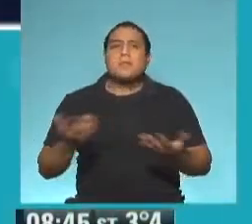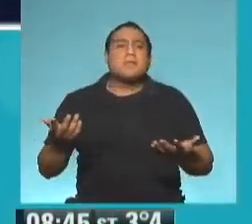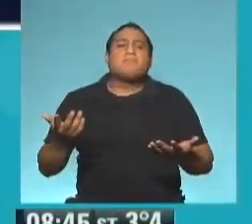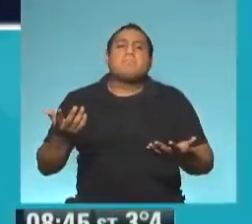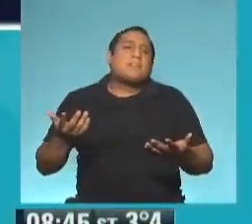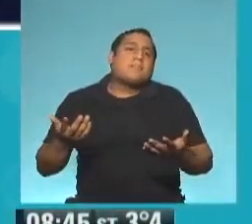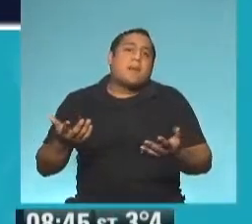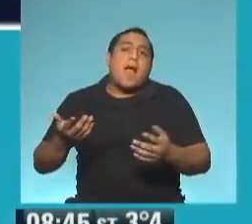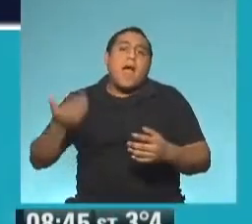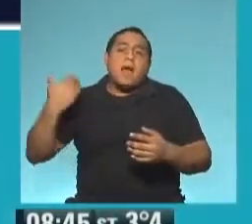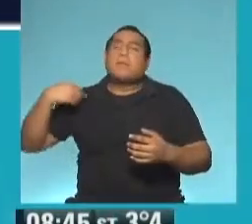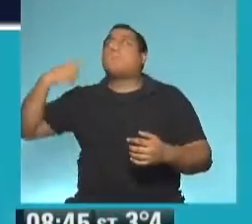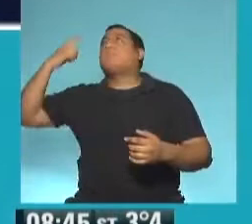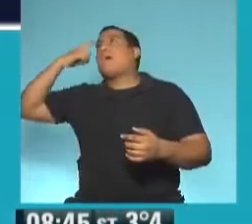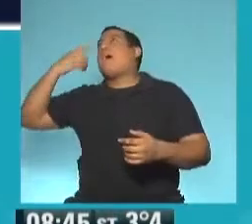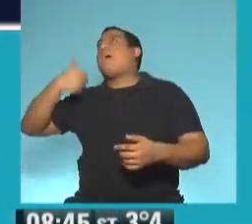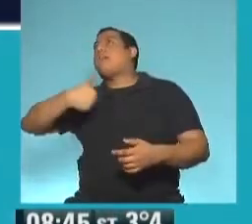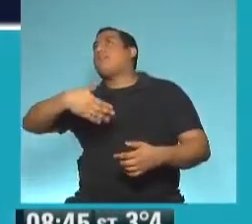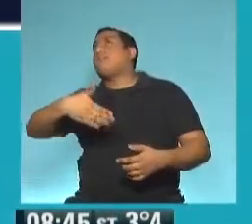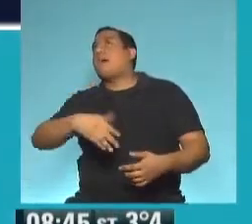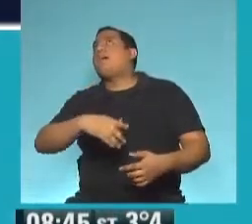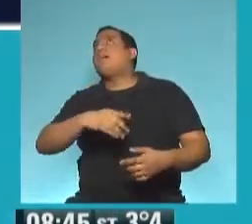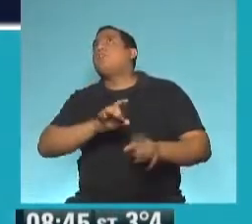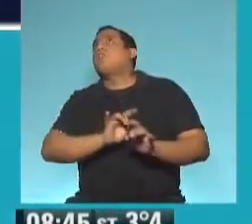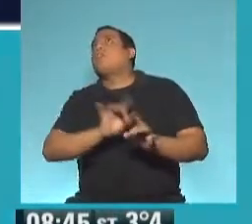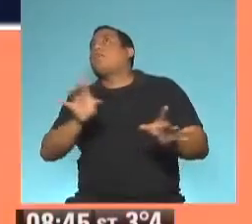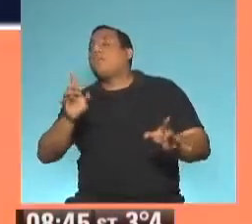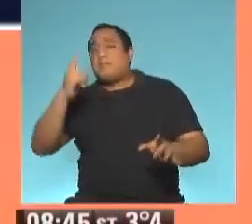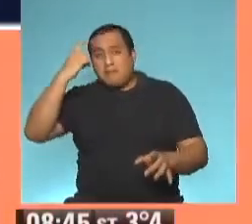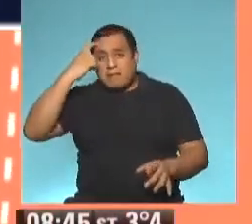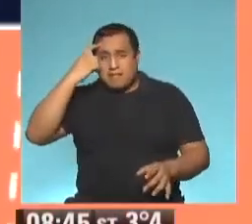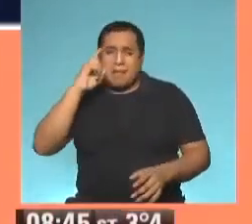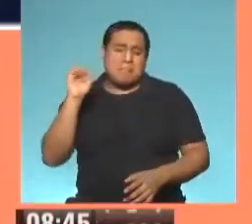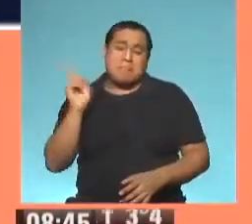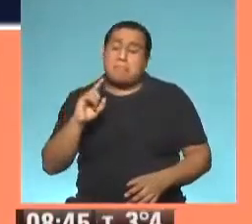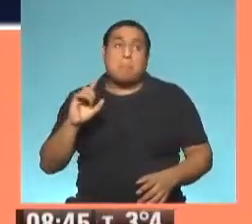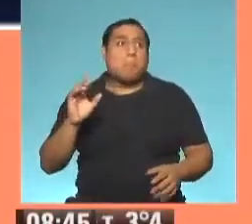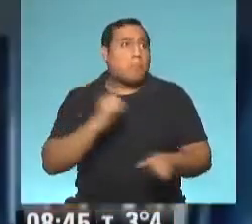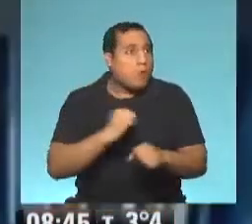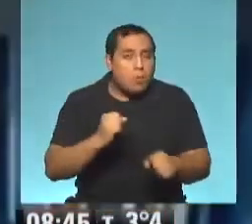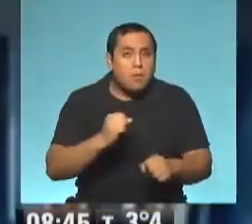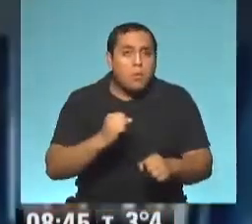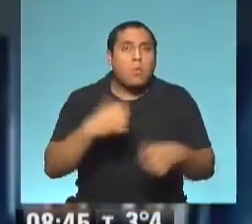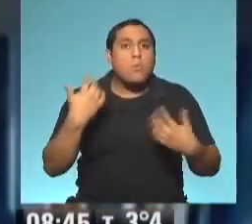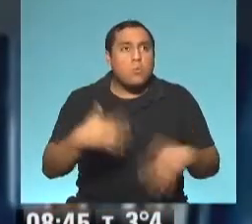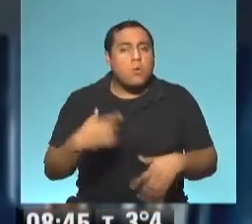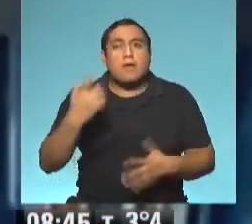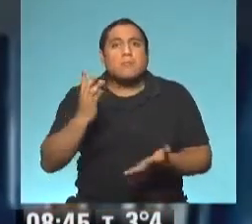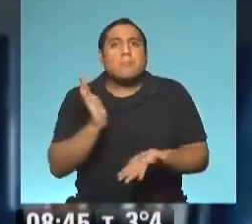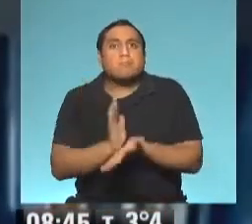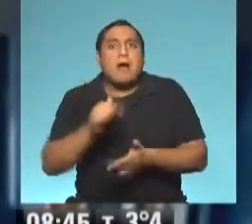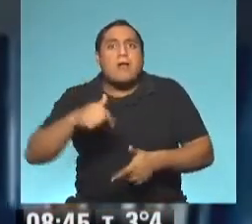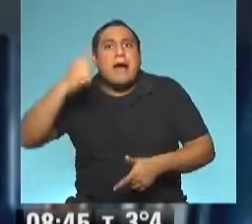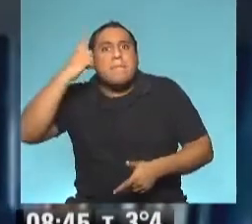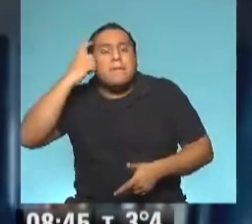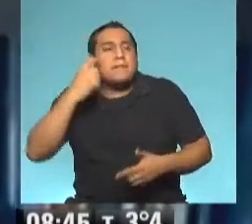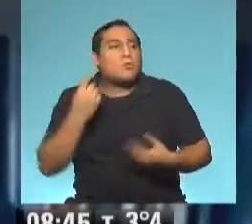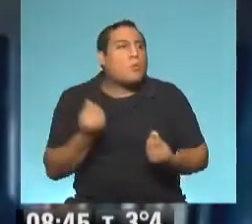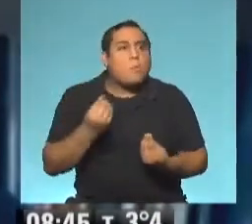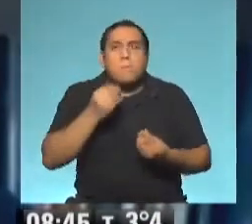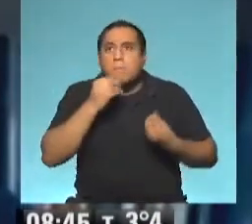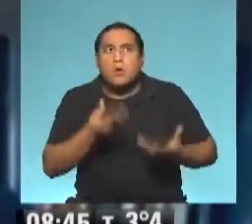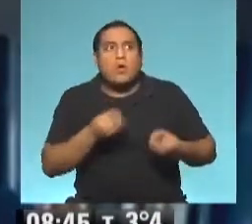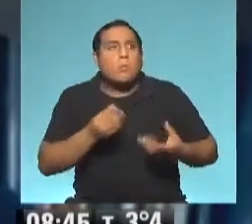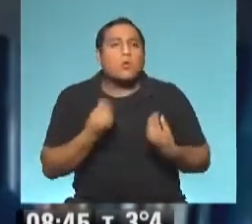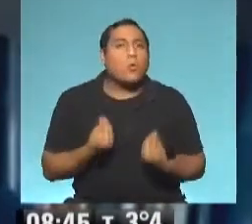que no estábamos preparados. Así que estamos todos aprendiendo día a día cómo hacer para sobrellevar mejor